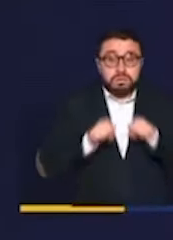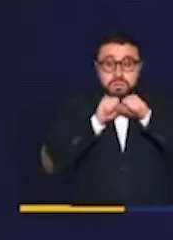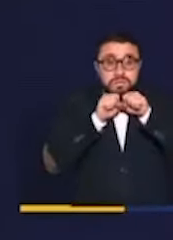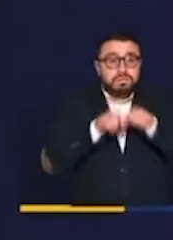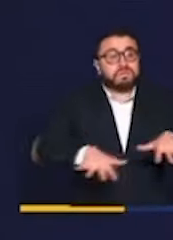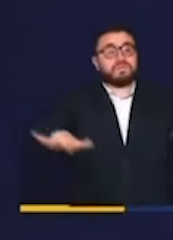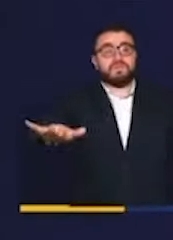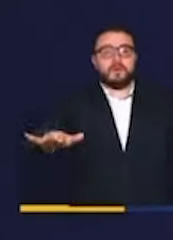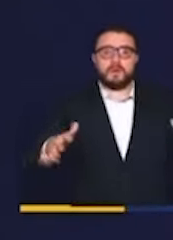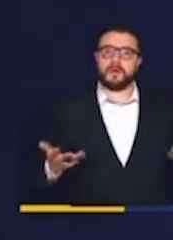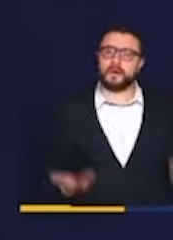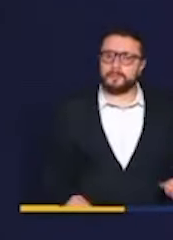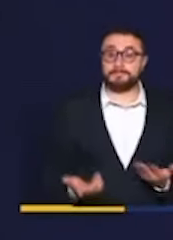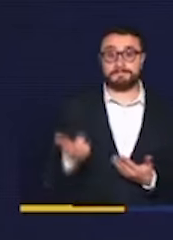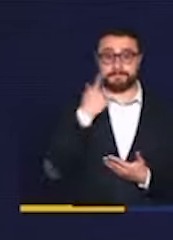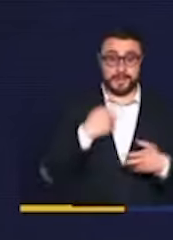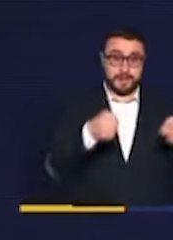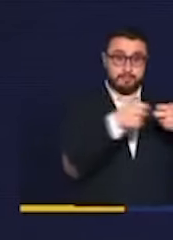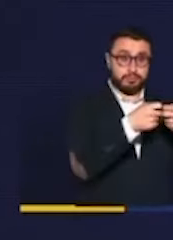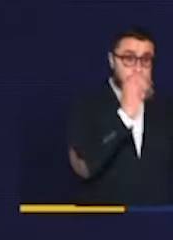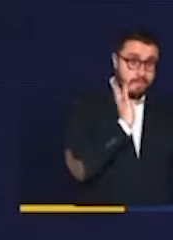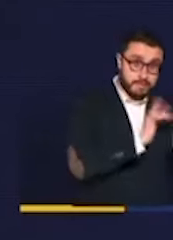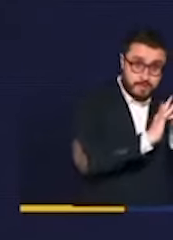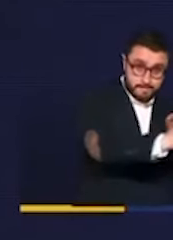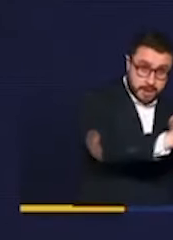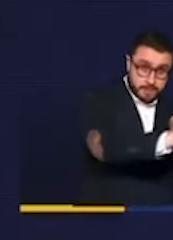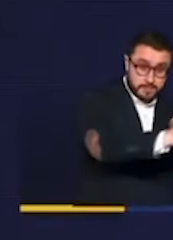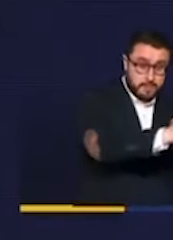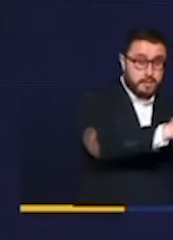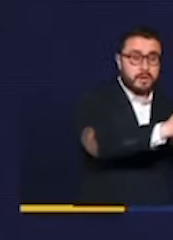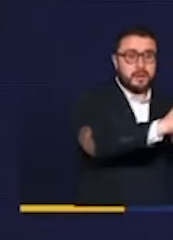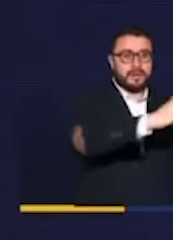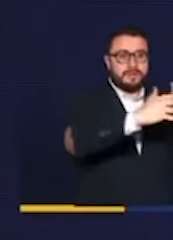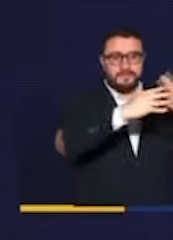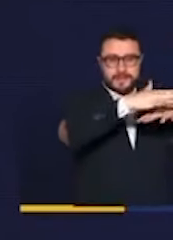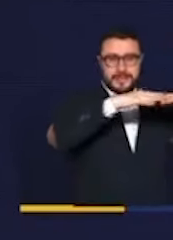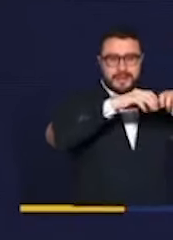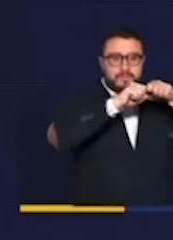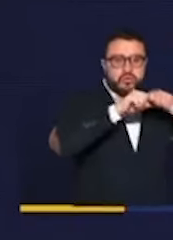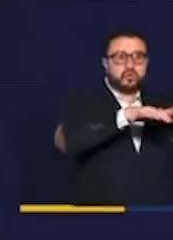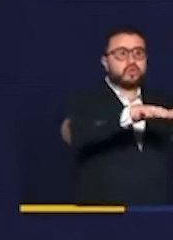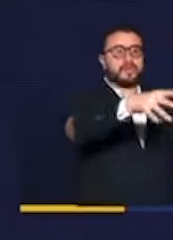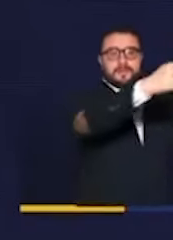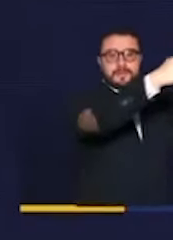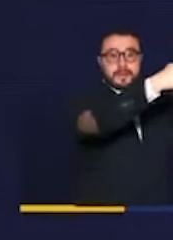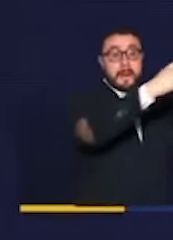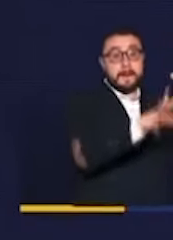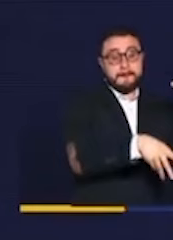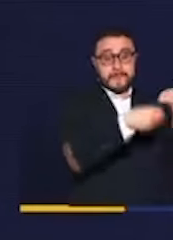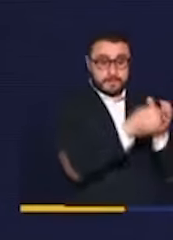porque solo hay que juntar energía limpia a través de las redes de electricidad y la